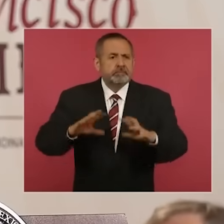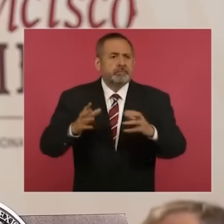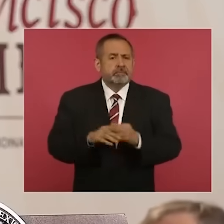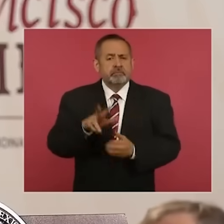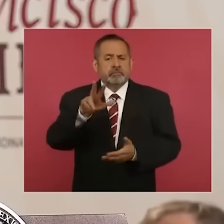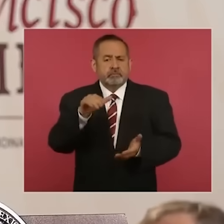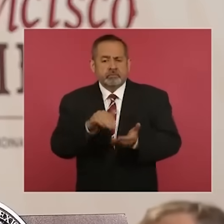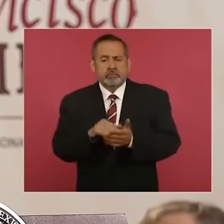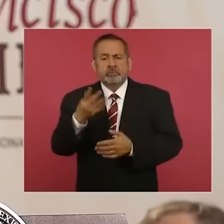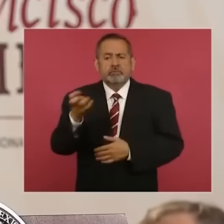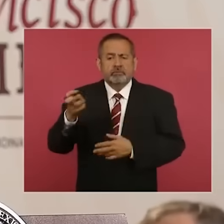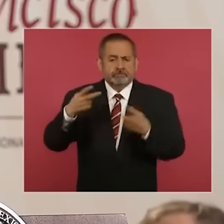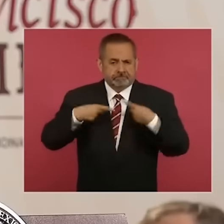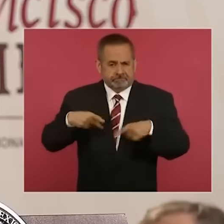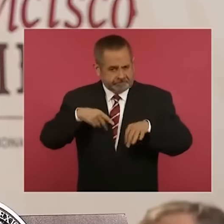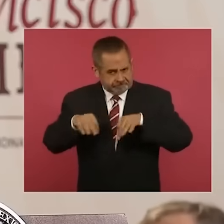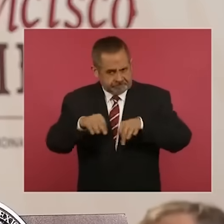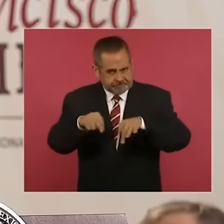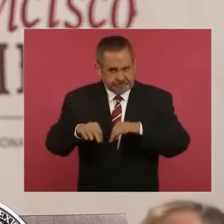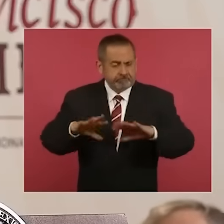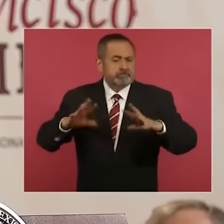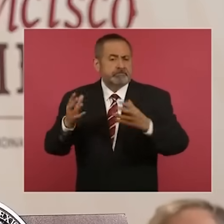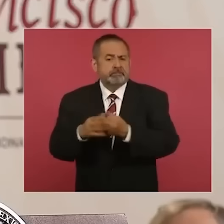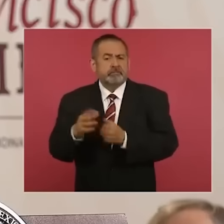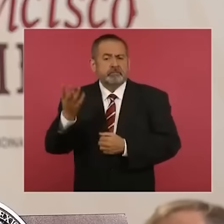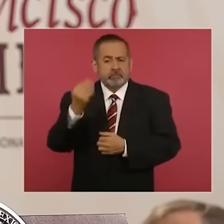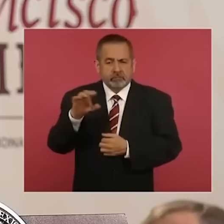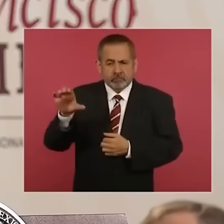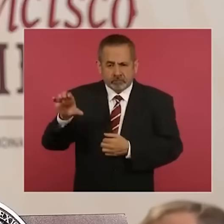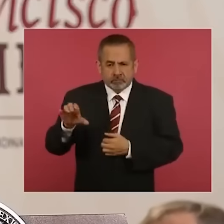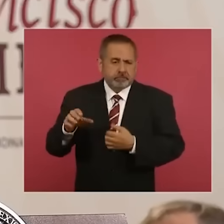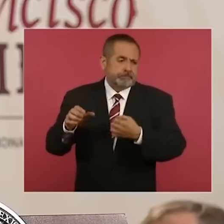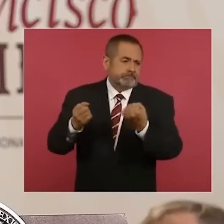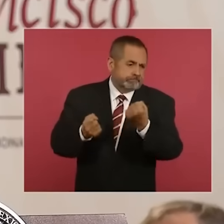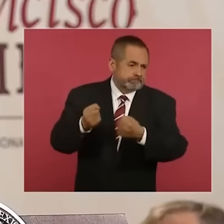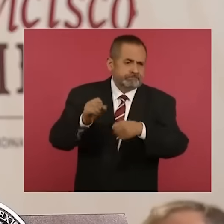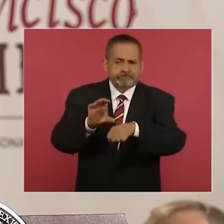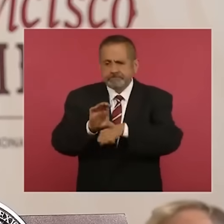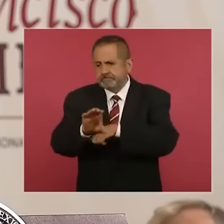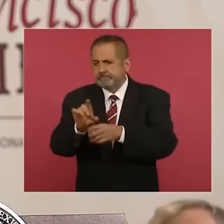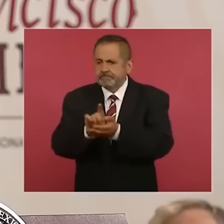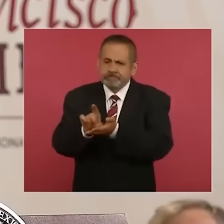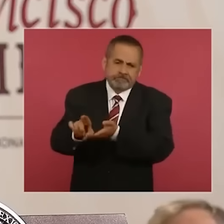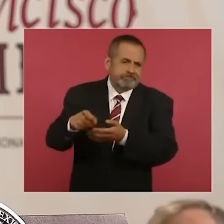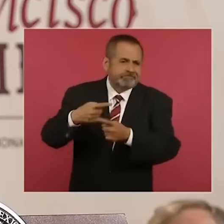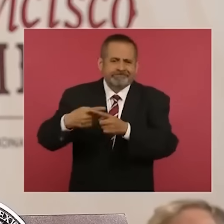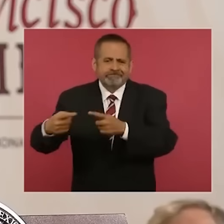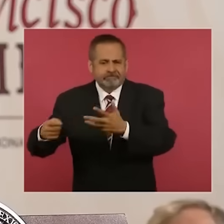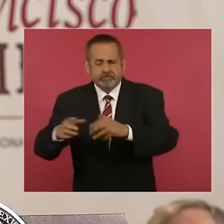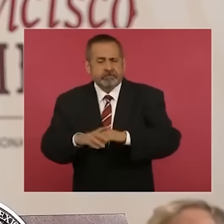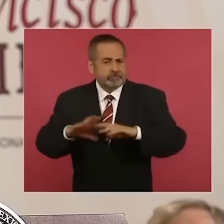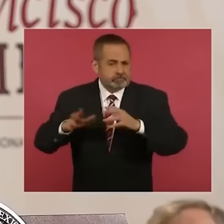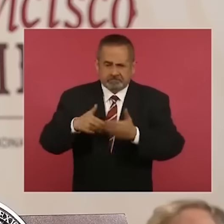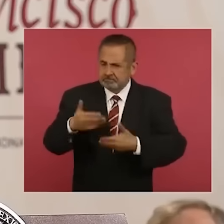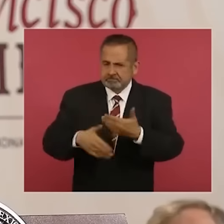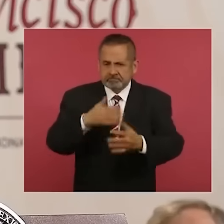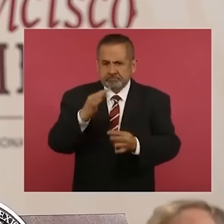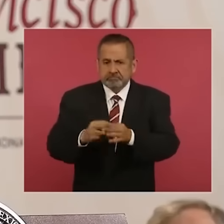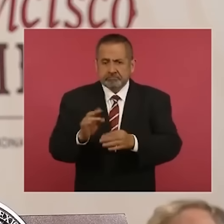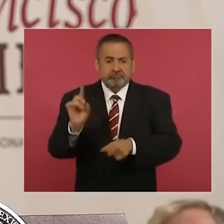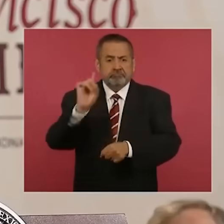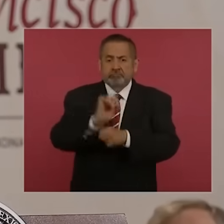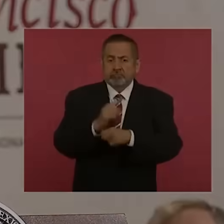8.400 trabajadores y casi 900 unidades de maquinaria pesada. La obra avanza sin contratiempos y estará a tiempo